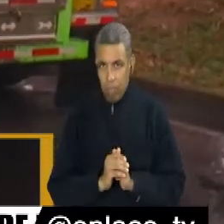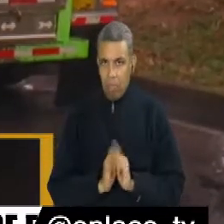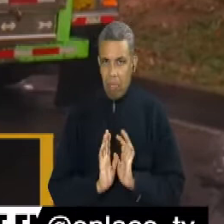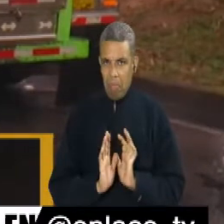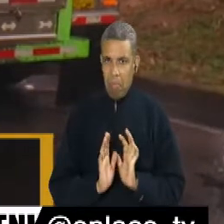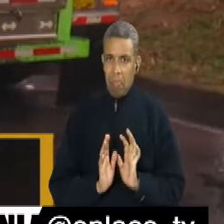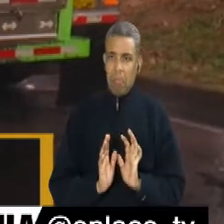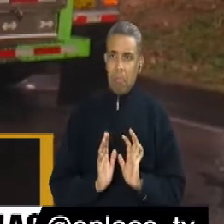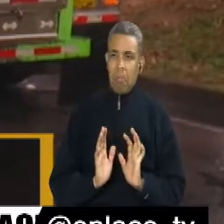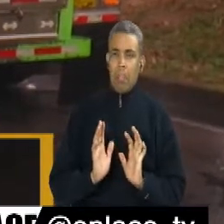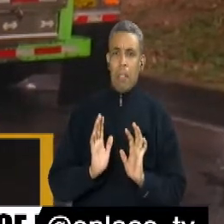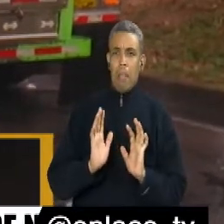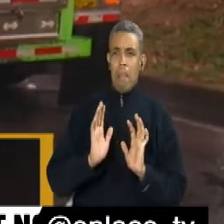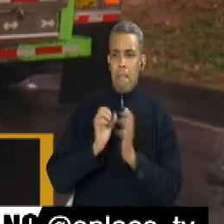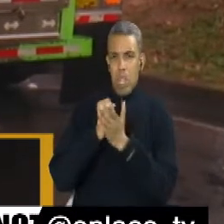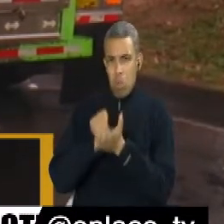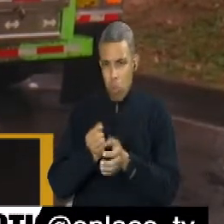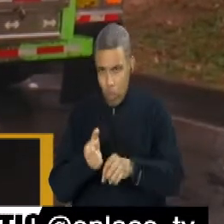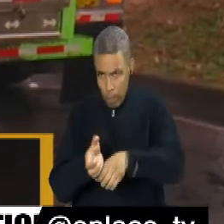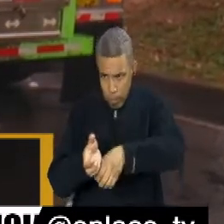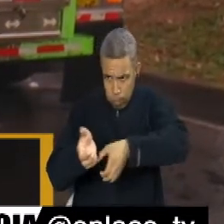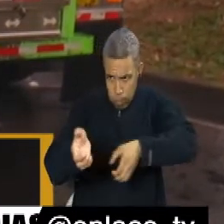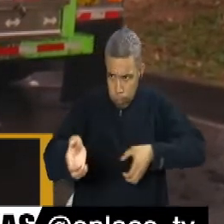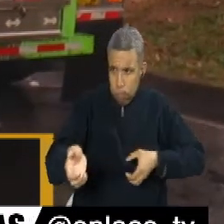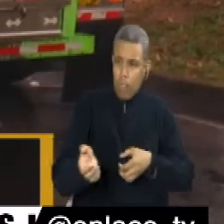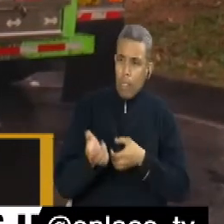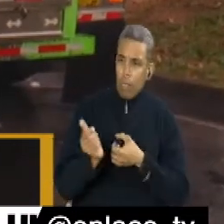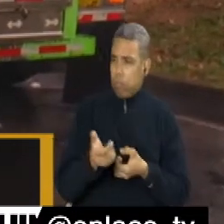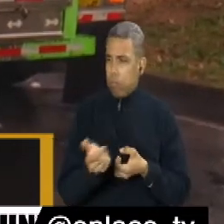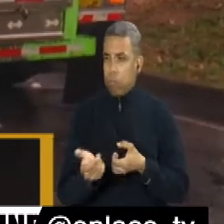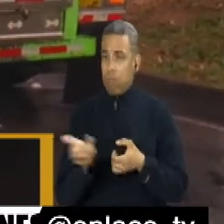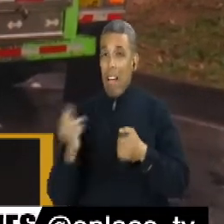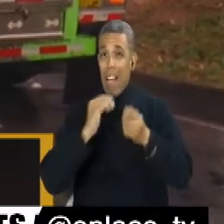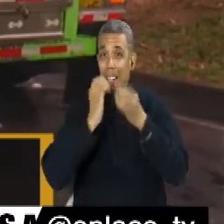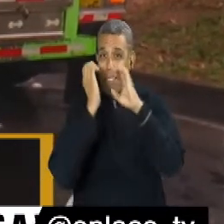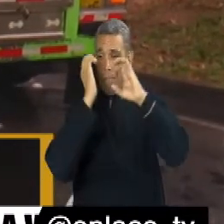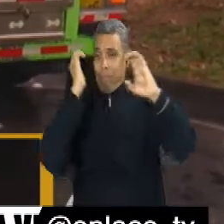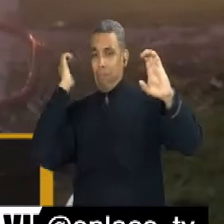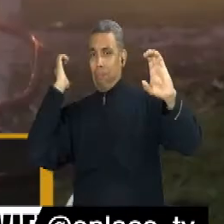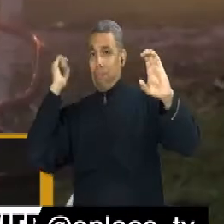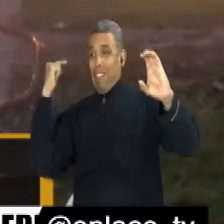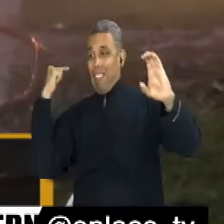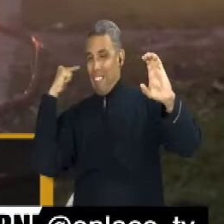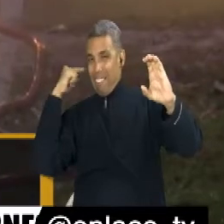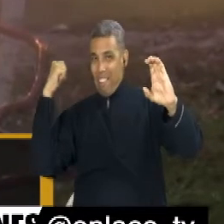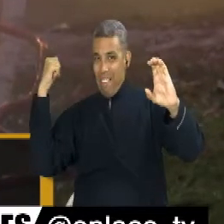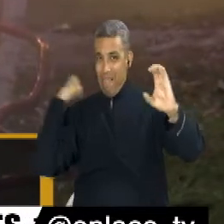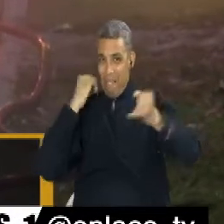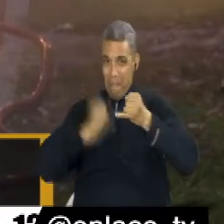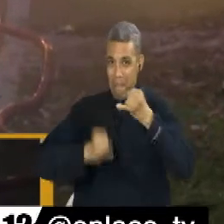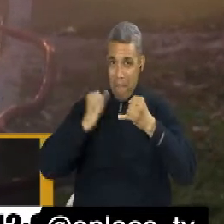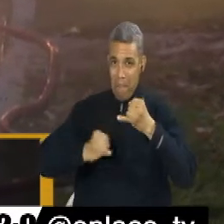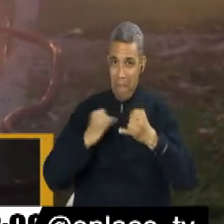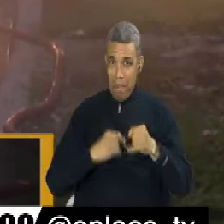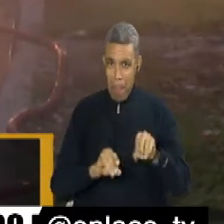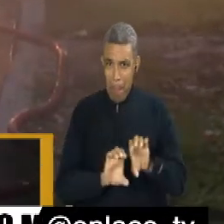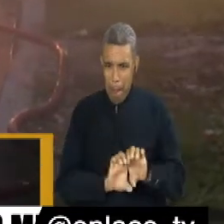incendiado en la parte de atrás, lo que conocemos con los ejes traseros del lado izquierdo, cual se consume